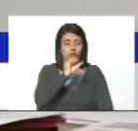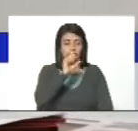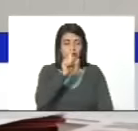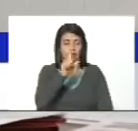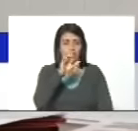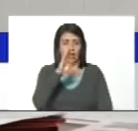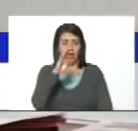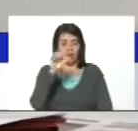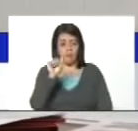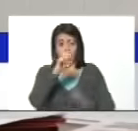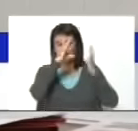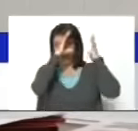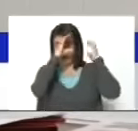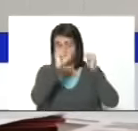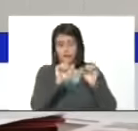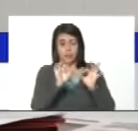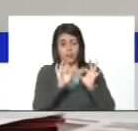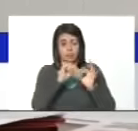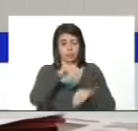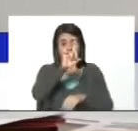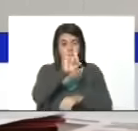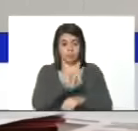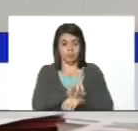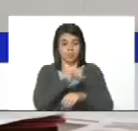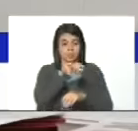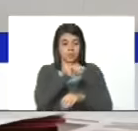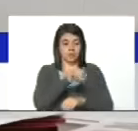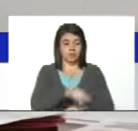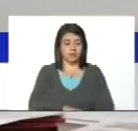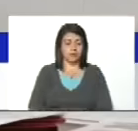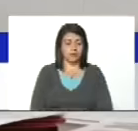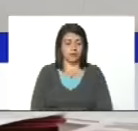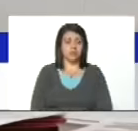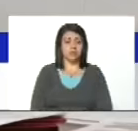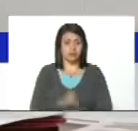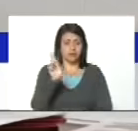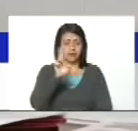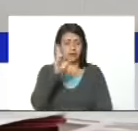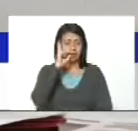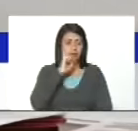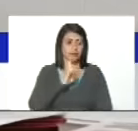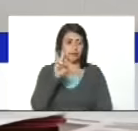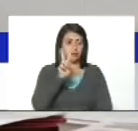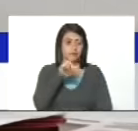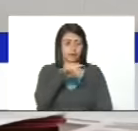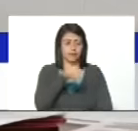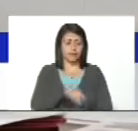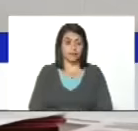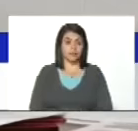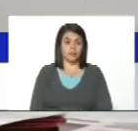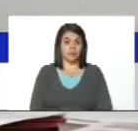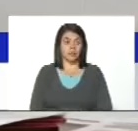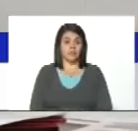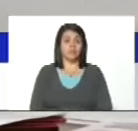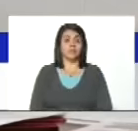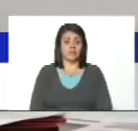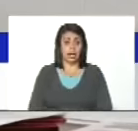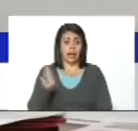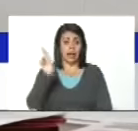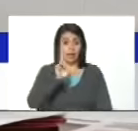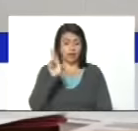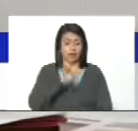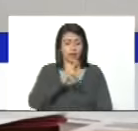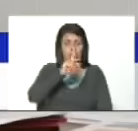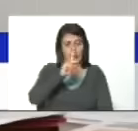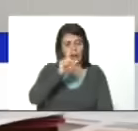Antico como embajadora extraordinaria y plenipotenciaria de la República Bolivariana de Venezuela ante la República